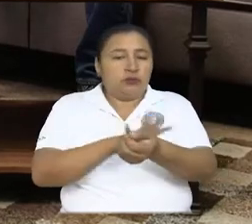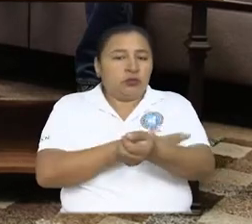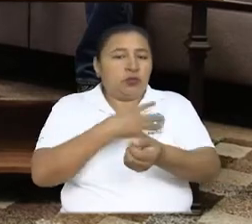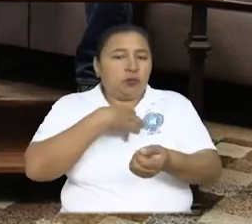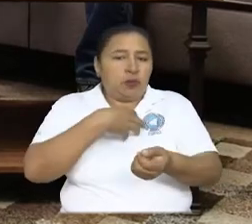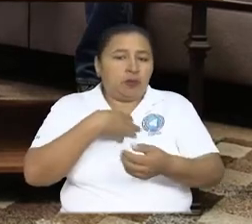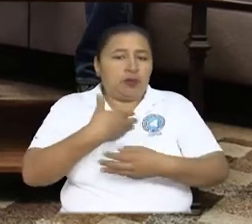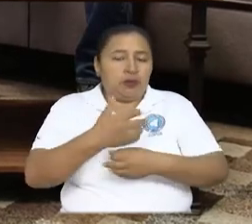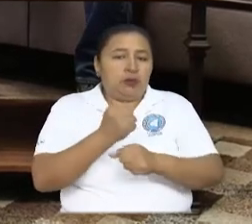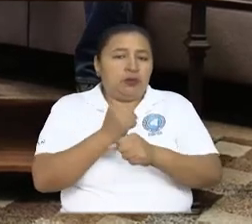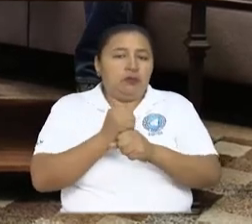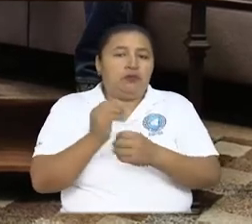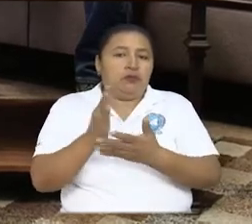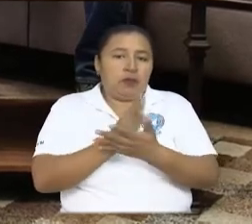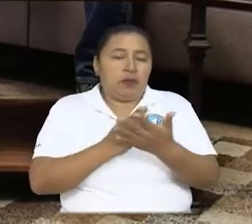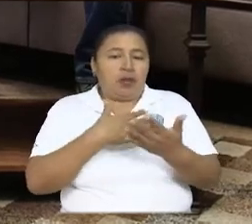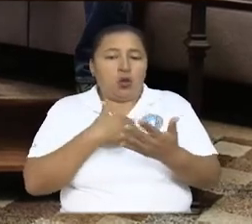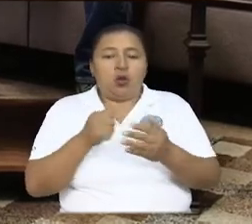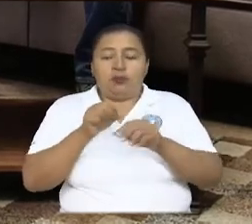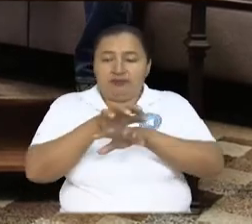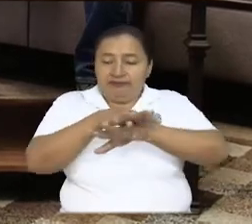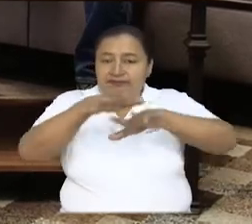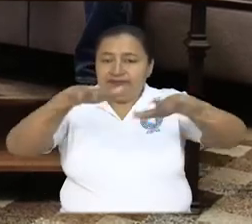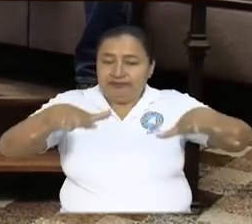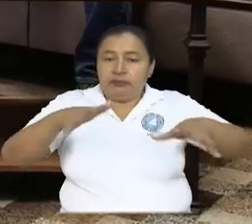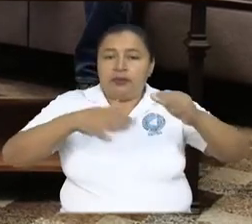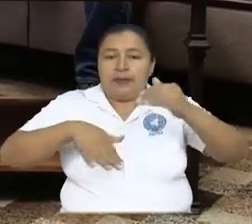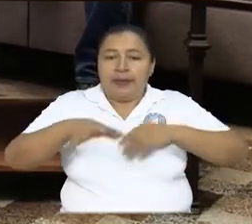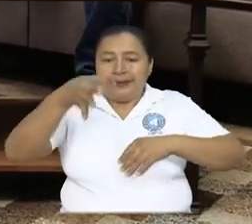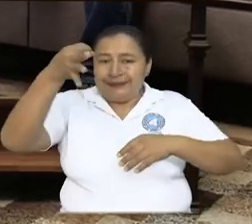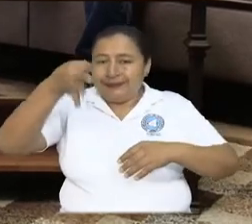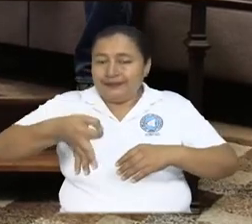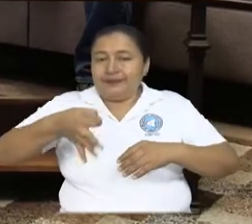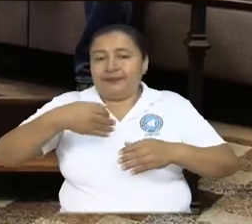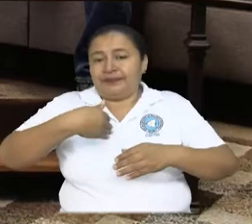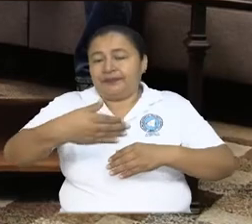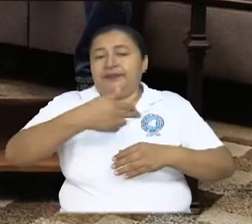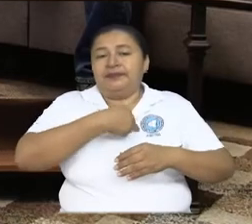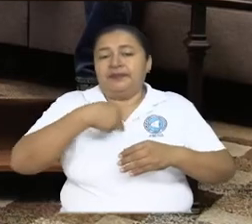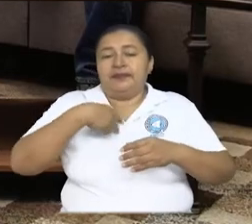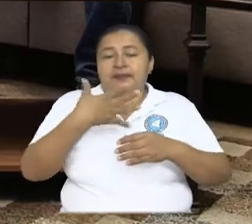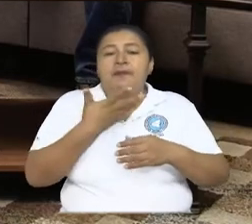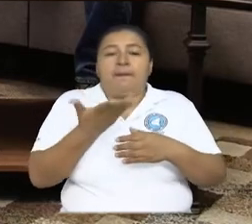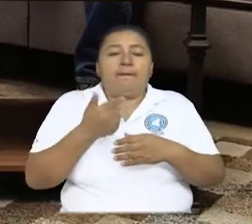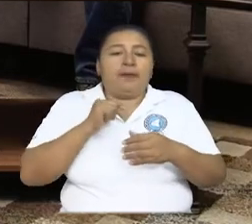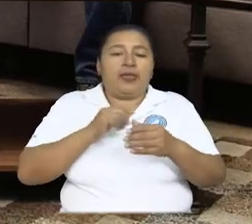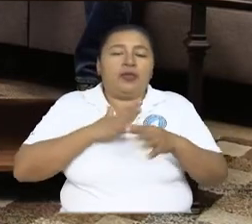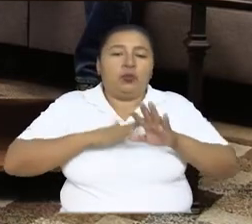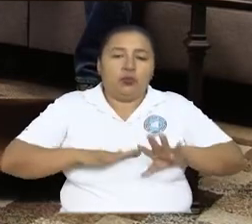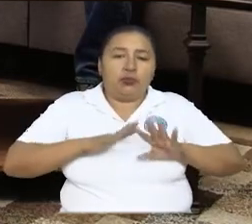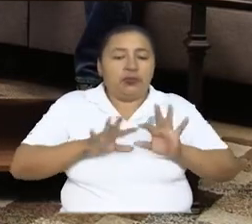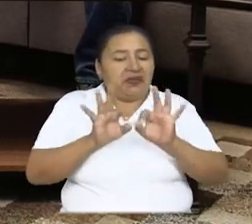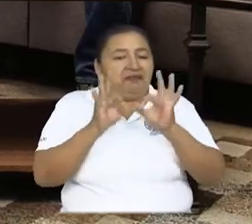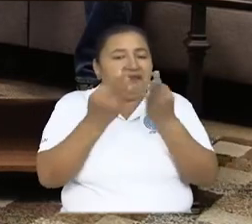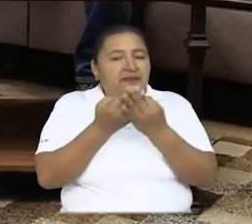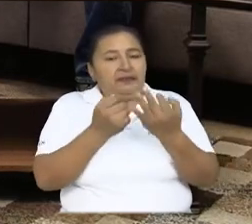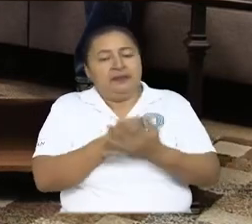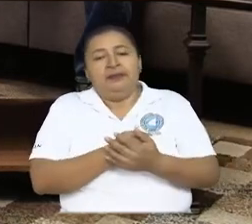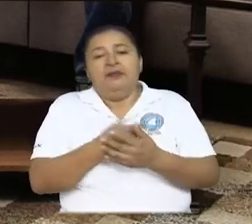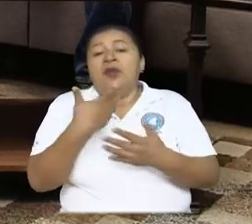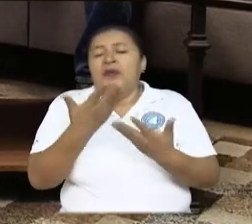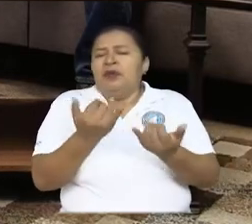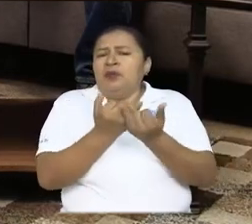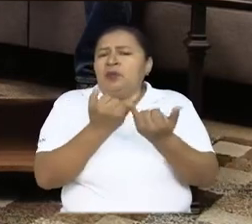propio no entre mejor cobertura entre más calidad pues mejor tranquilidad para la familia también